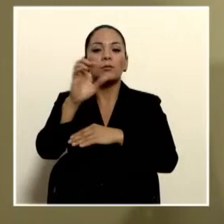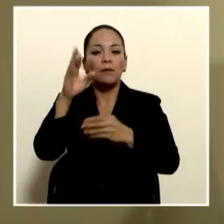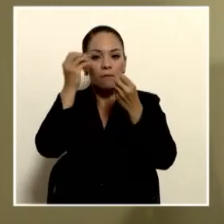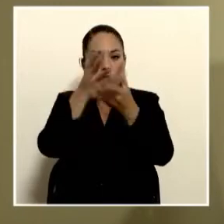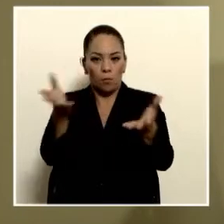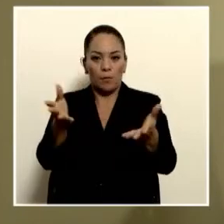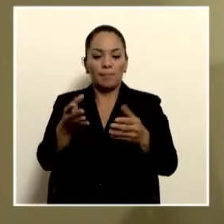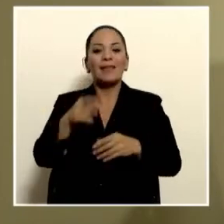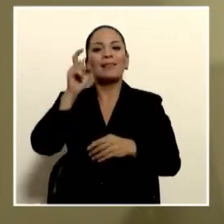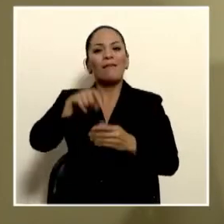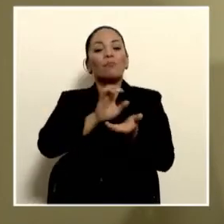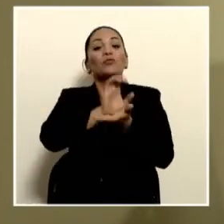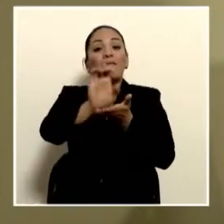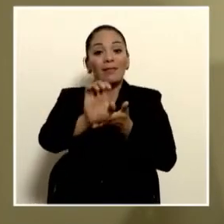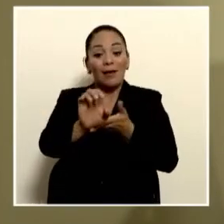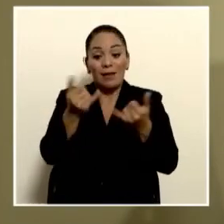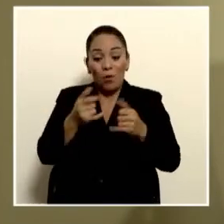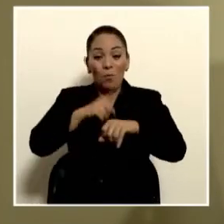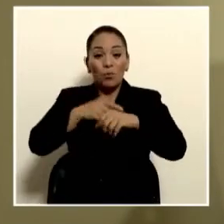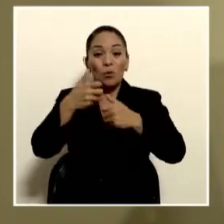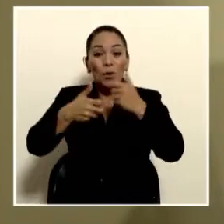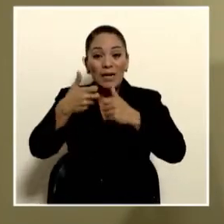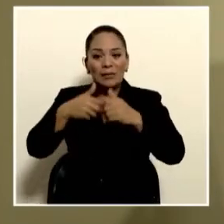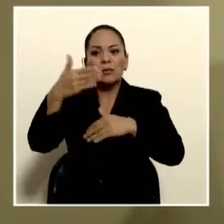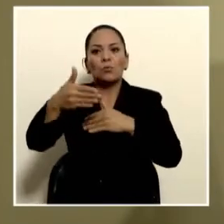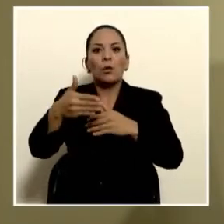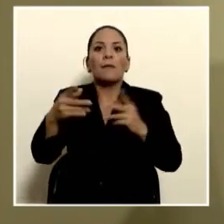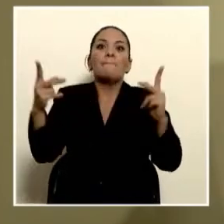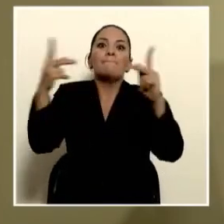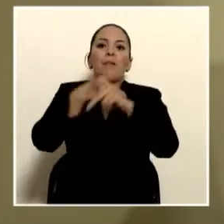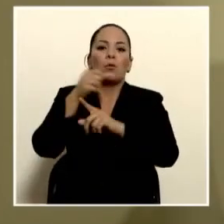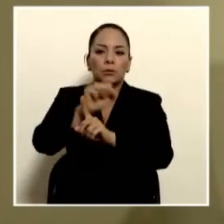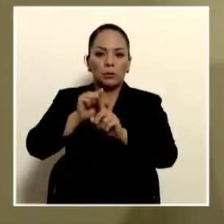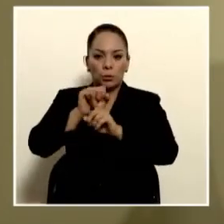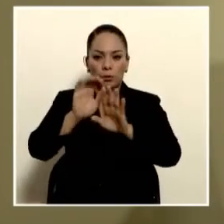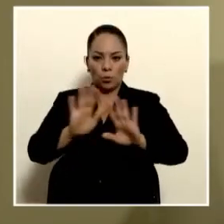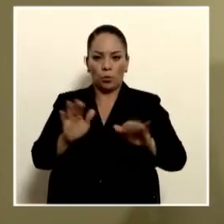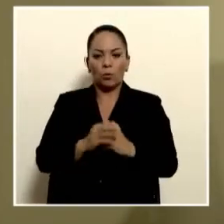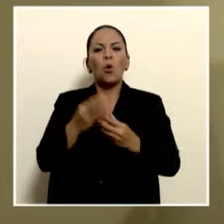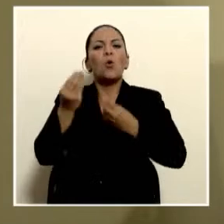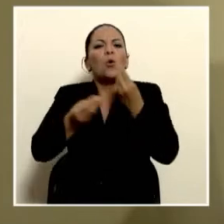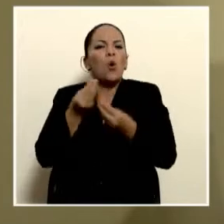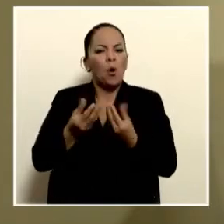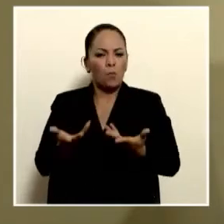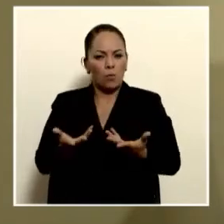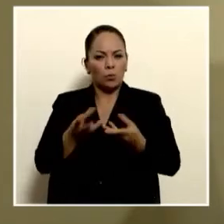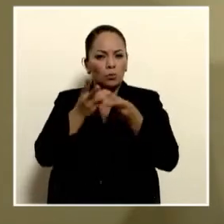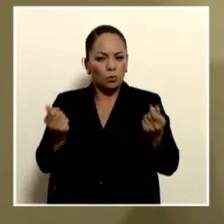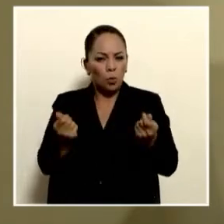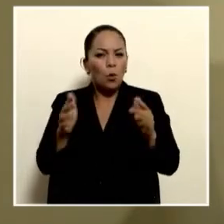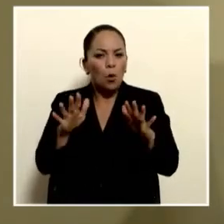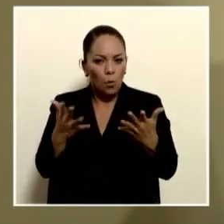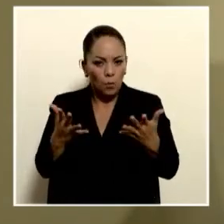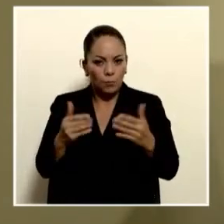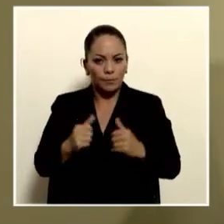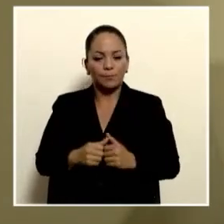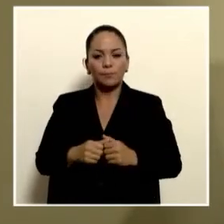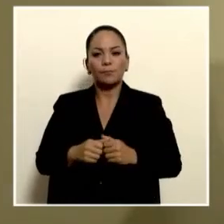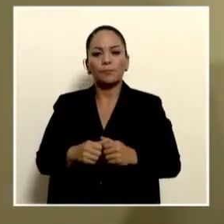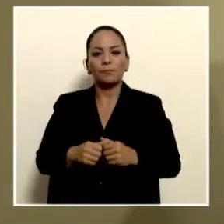lo que ya es una crisis se convierta en una tragedia. ¿Cómo lo vamos a hacer? Bueno,